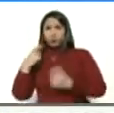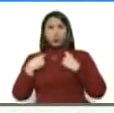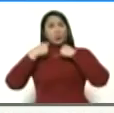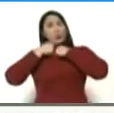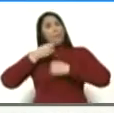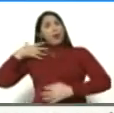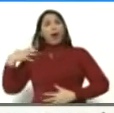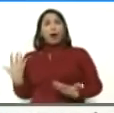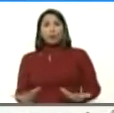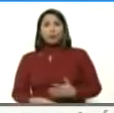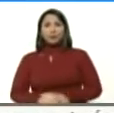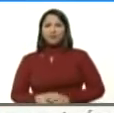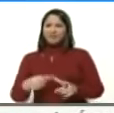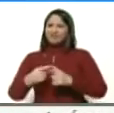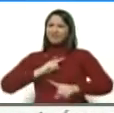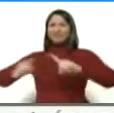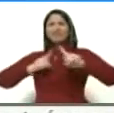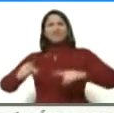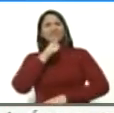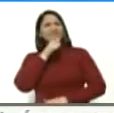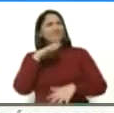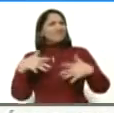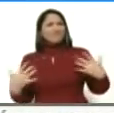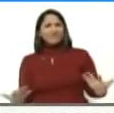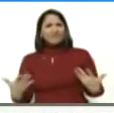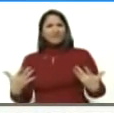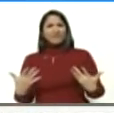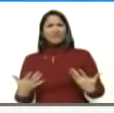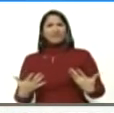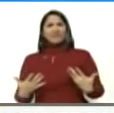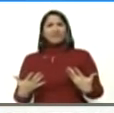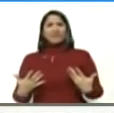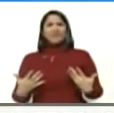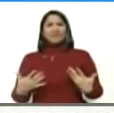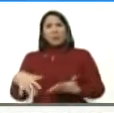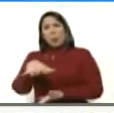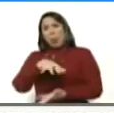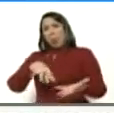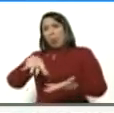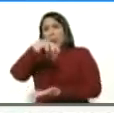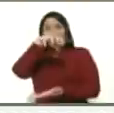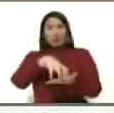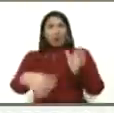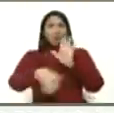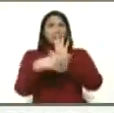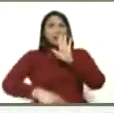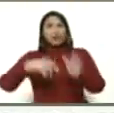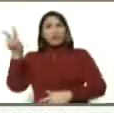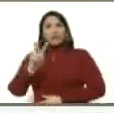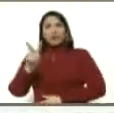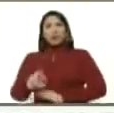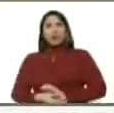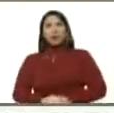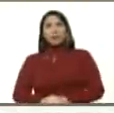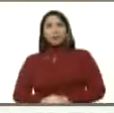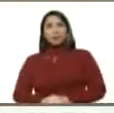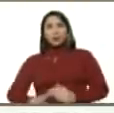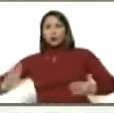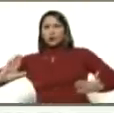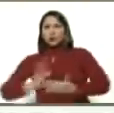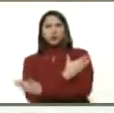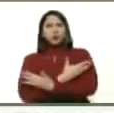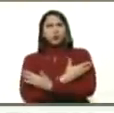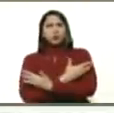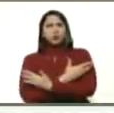blanco, está dirigida a soliviantar el Estado de Derecho en Venezuela, a derrocar